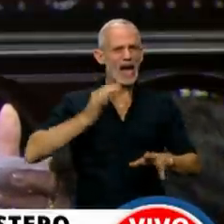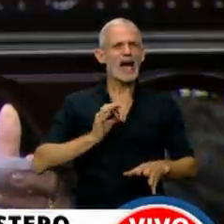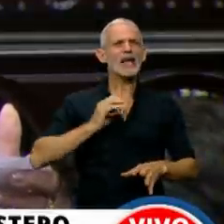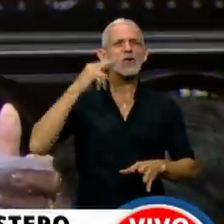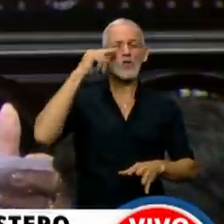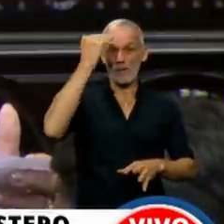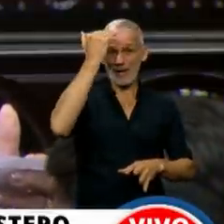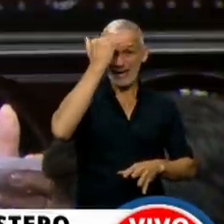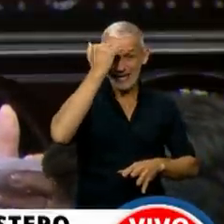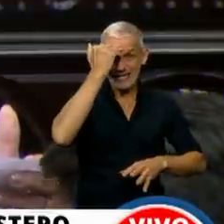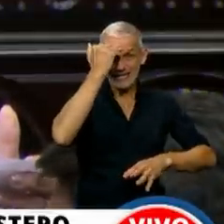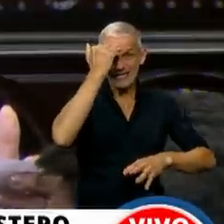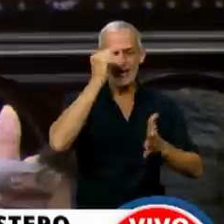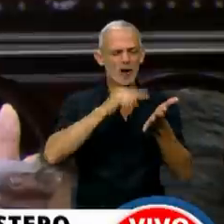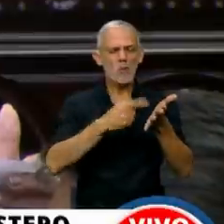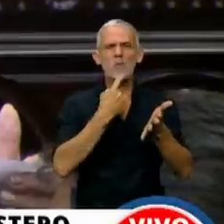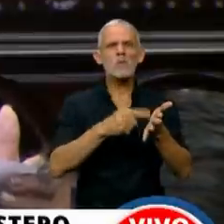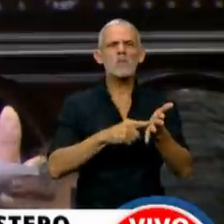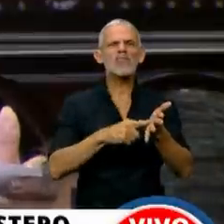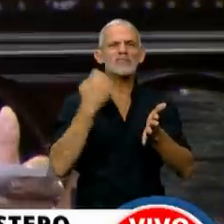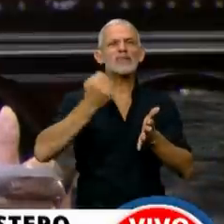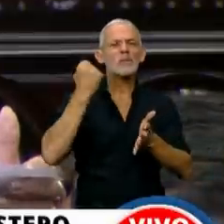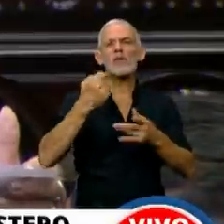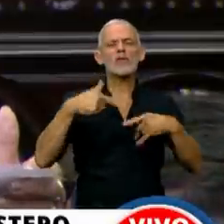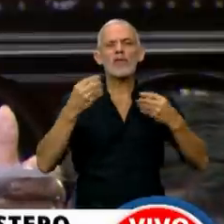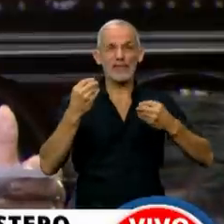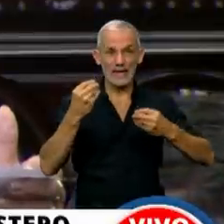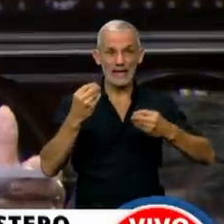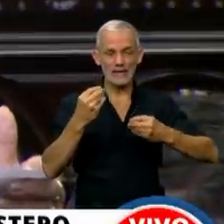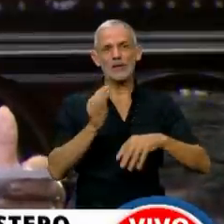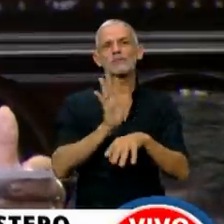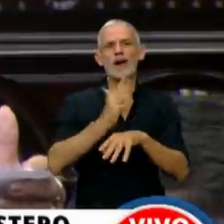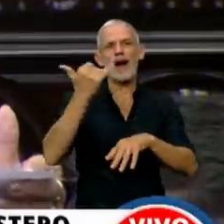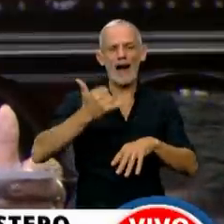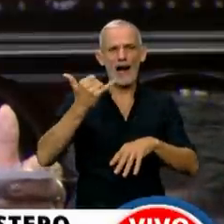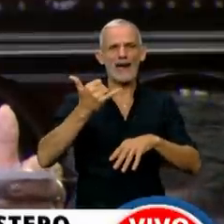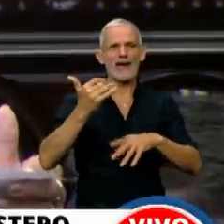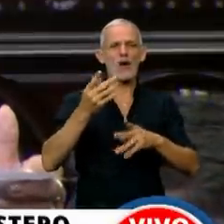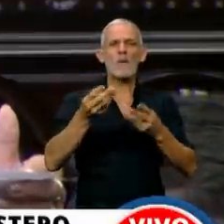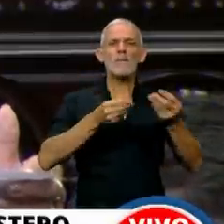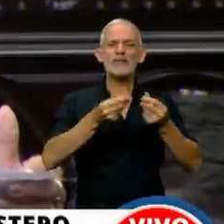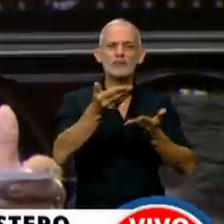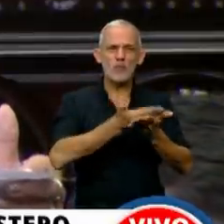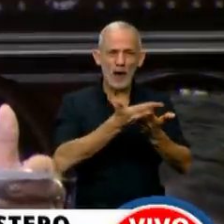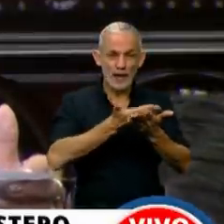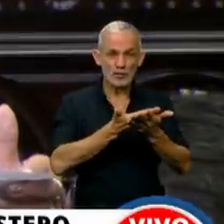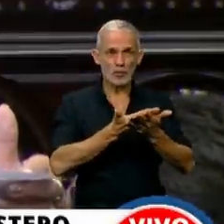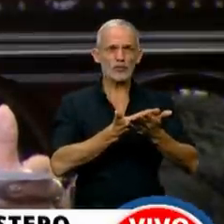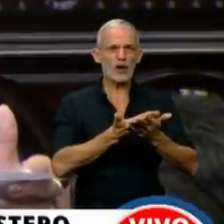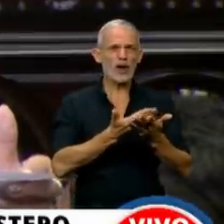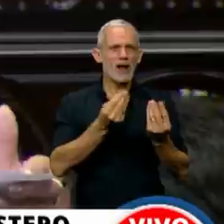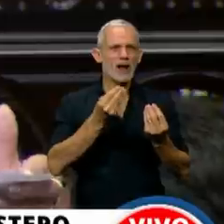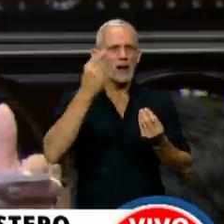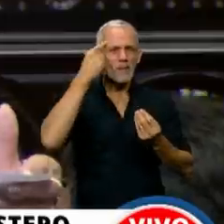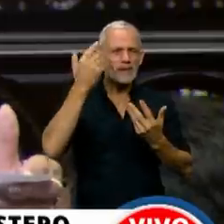no está hablando de la importancia que significa en los presupuestos en el pensamiento